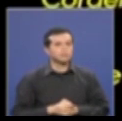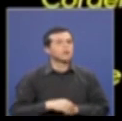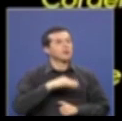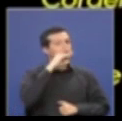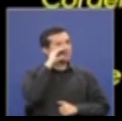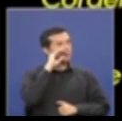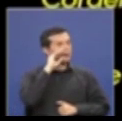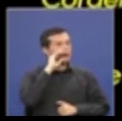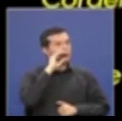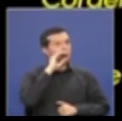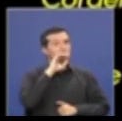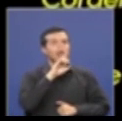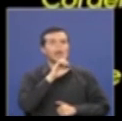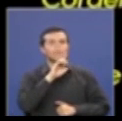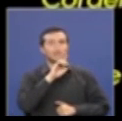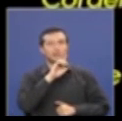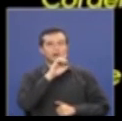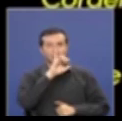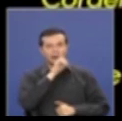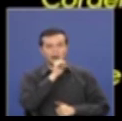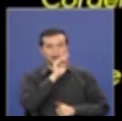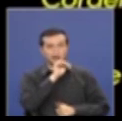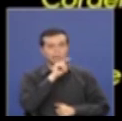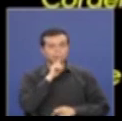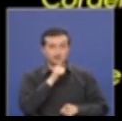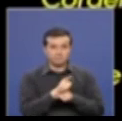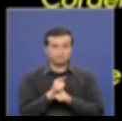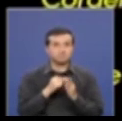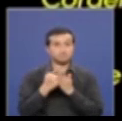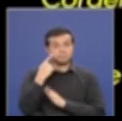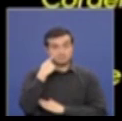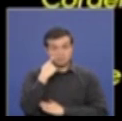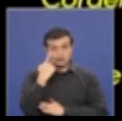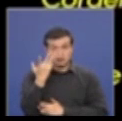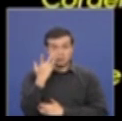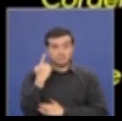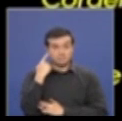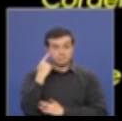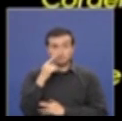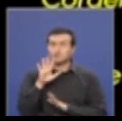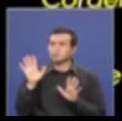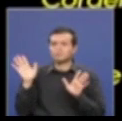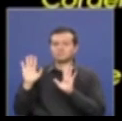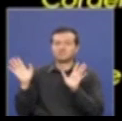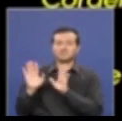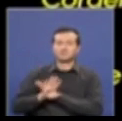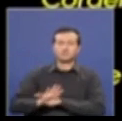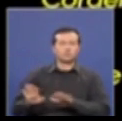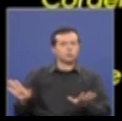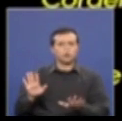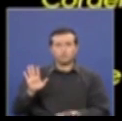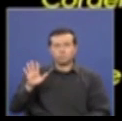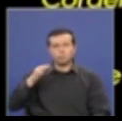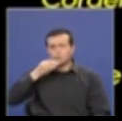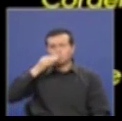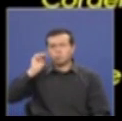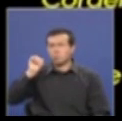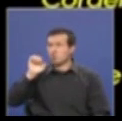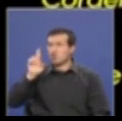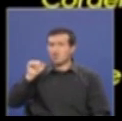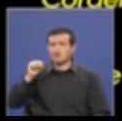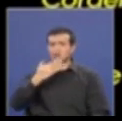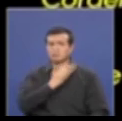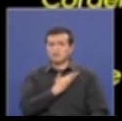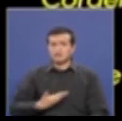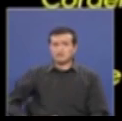Jaime, León. No, ¿qué, León? Mira, Jaime, para presidente, yo voy a poner doctor Morales. No, Morales para presidente